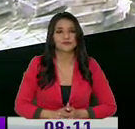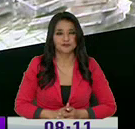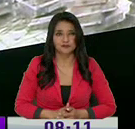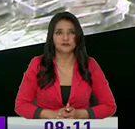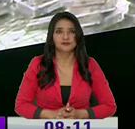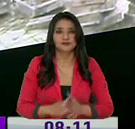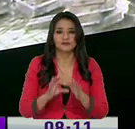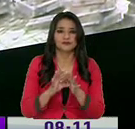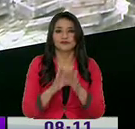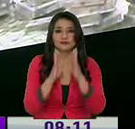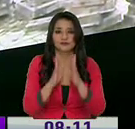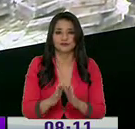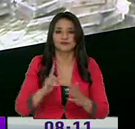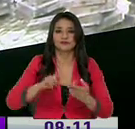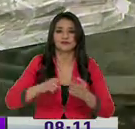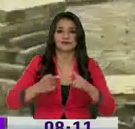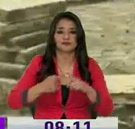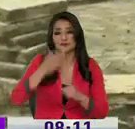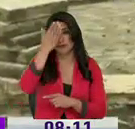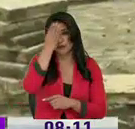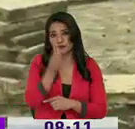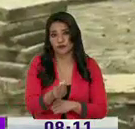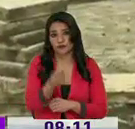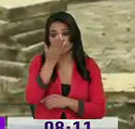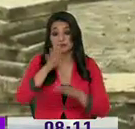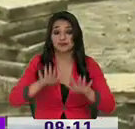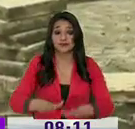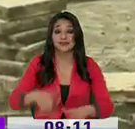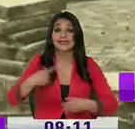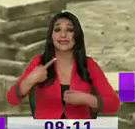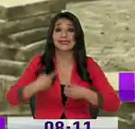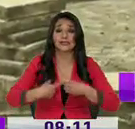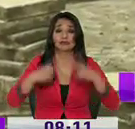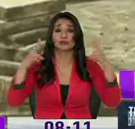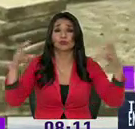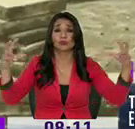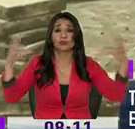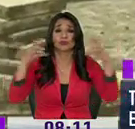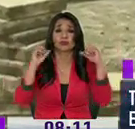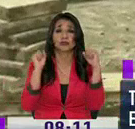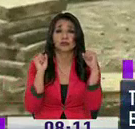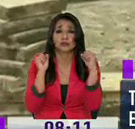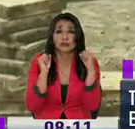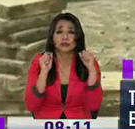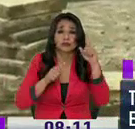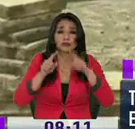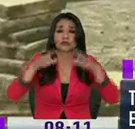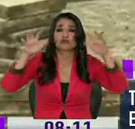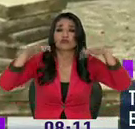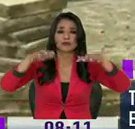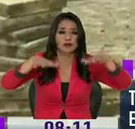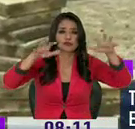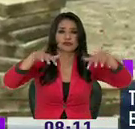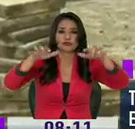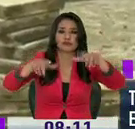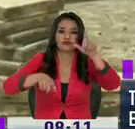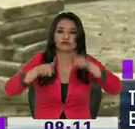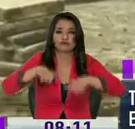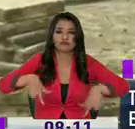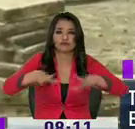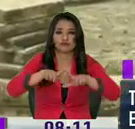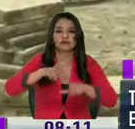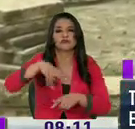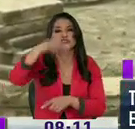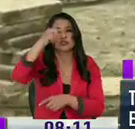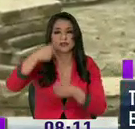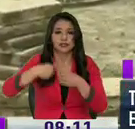Roberto, amigos, que tengan un excelente día. Aquí la capital totalmente nublada y hay lluvias dispersas por ciertos sectores del norte de Quito,